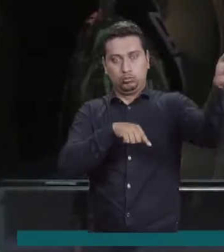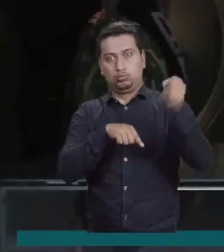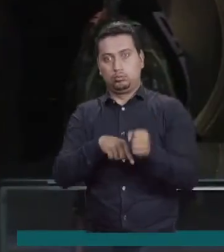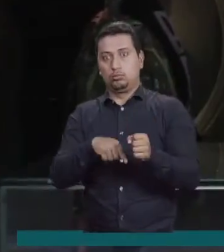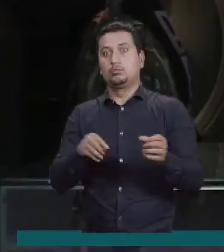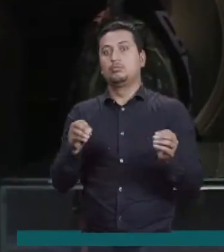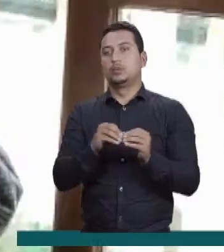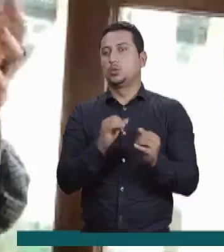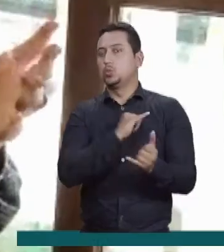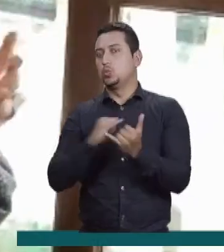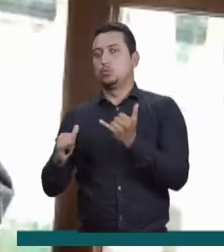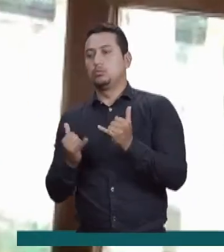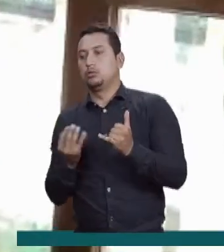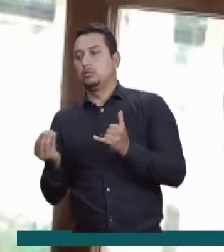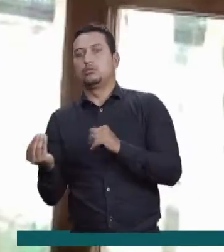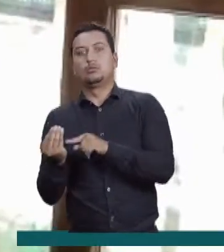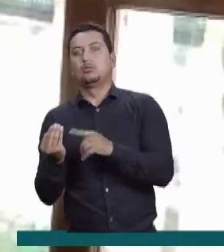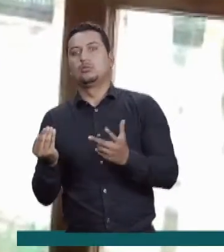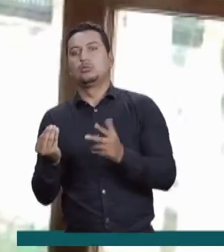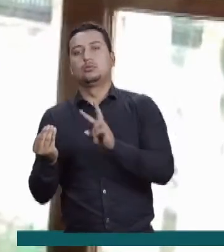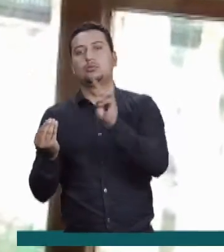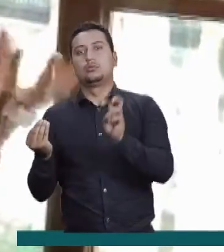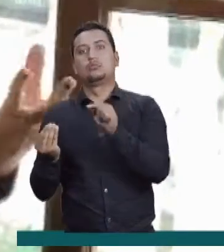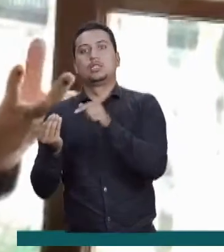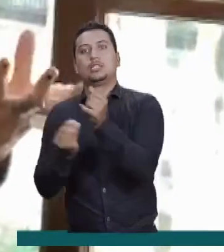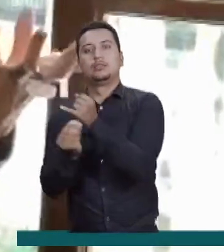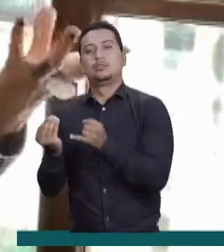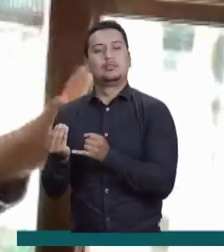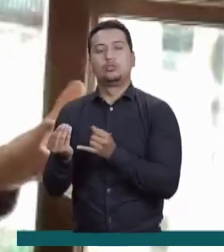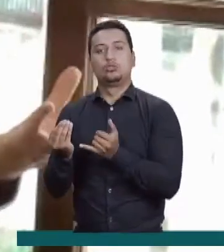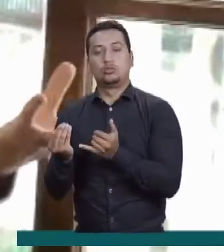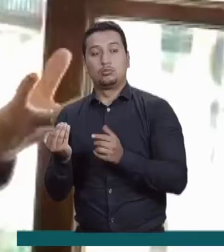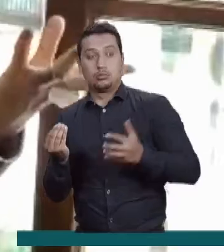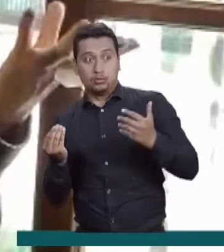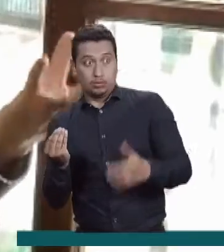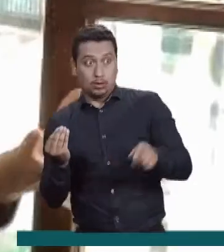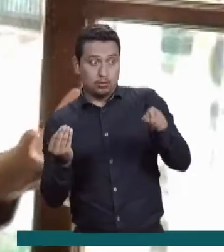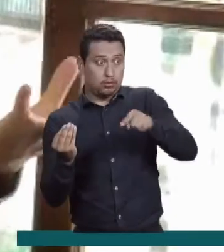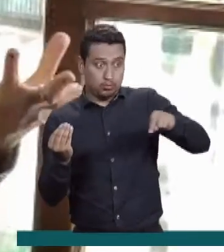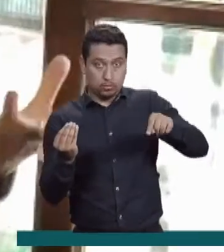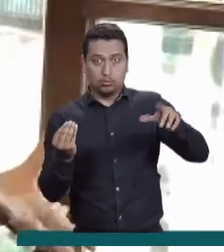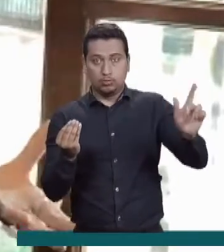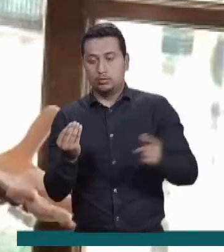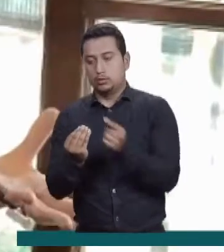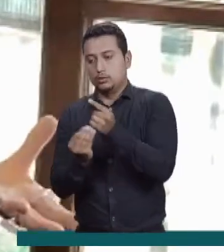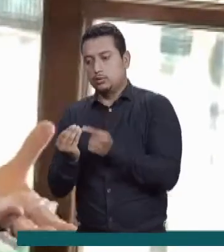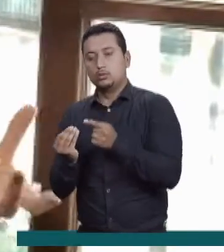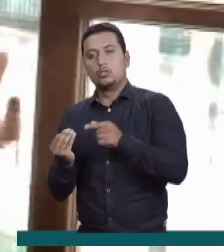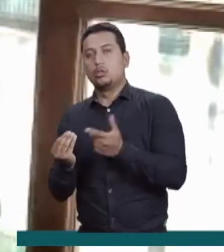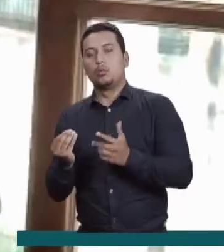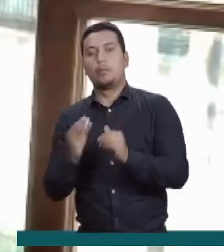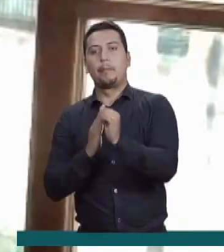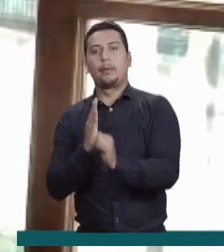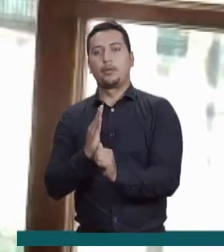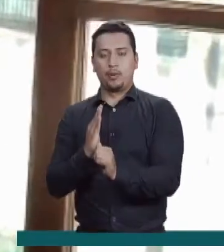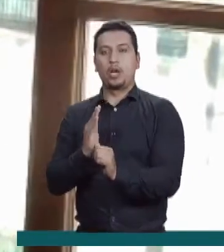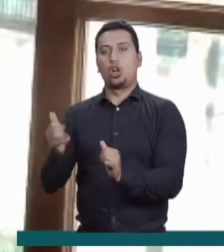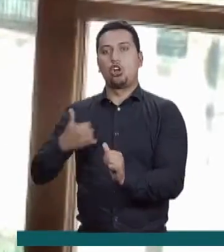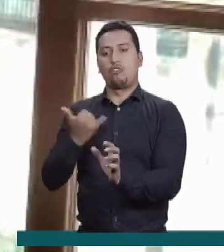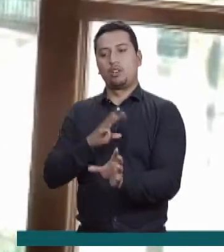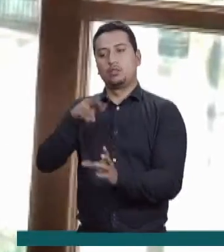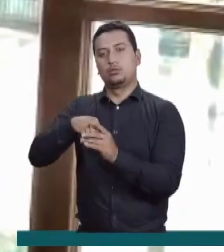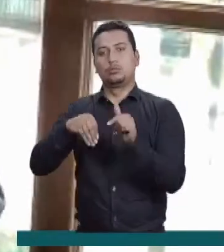Y el último componente será el diseño de la imagen de nuestro nuevo programa Jóvenes Más Museo, que será